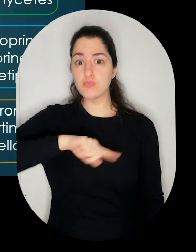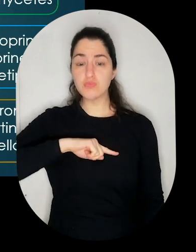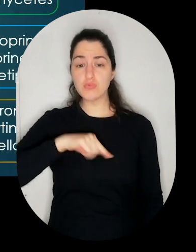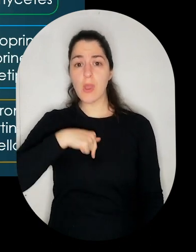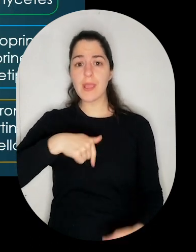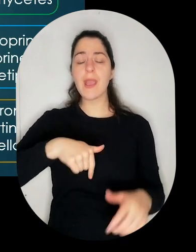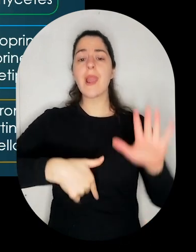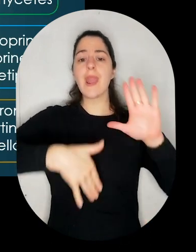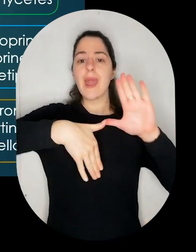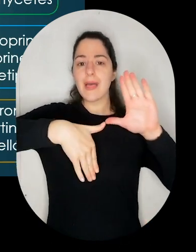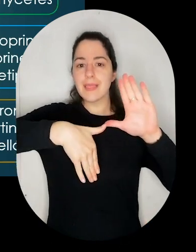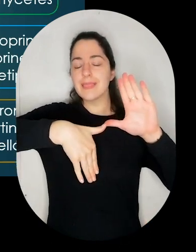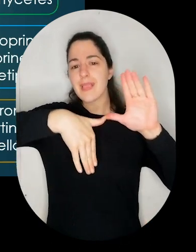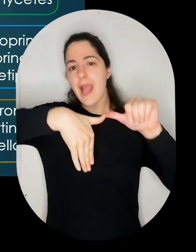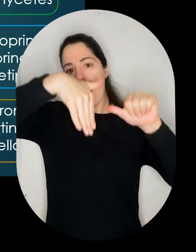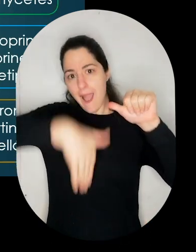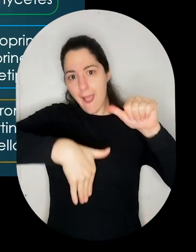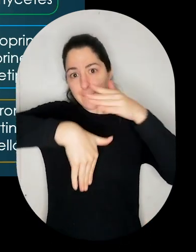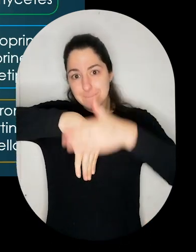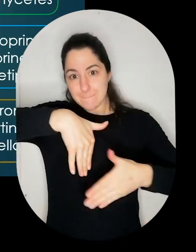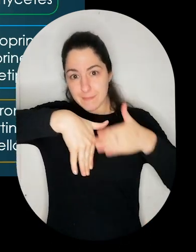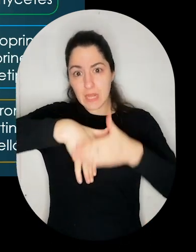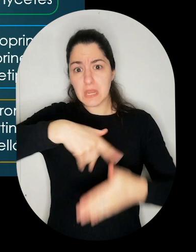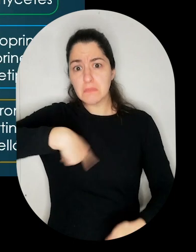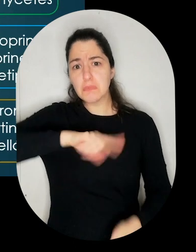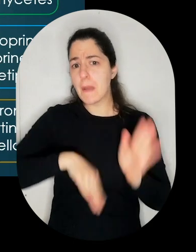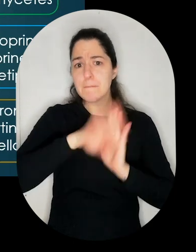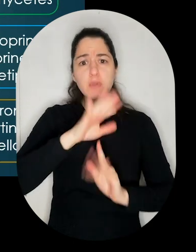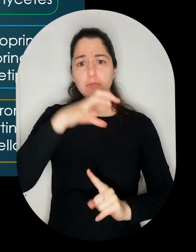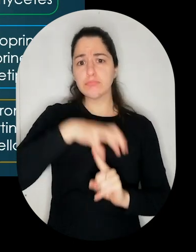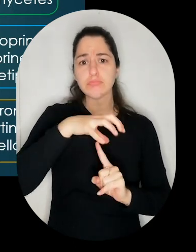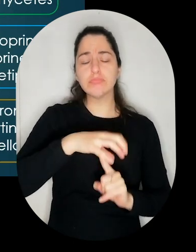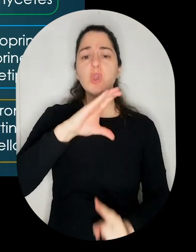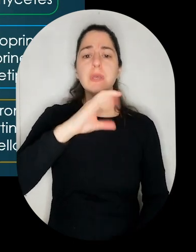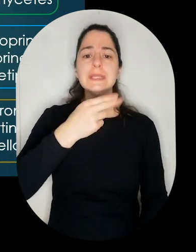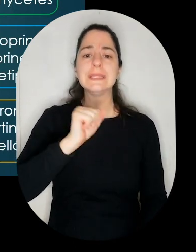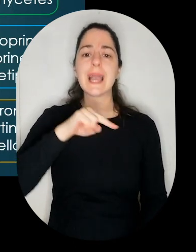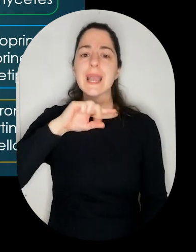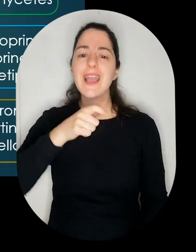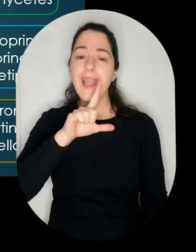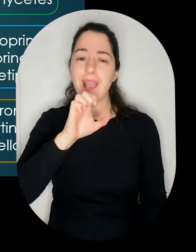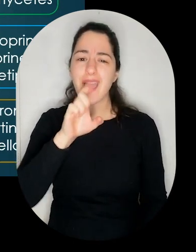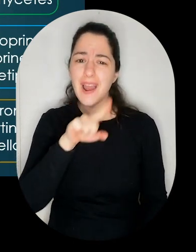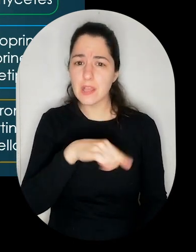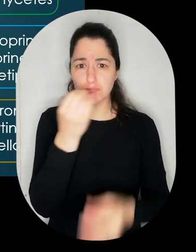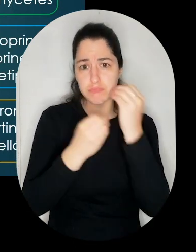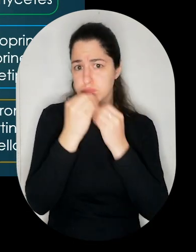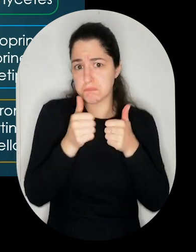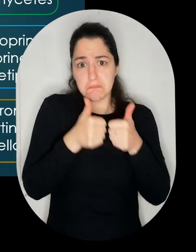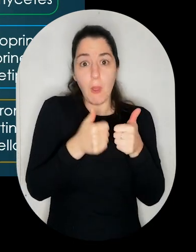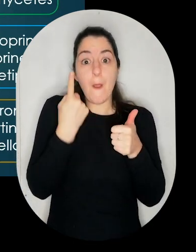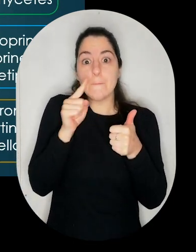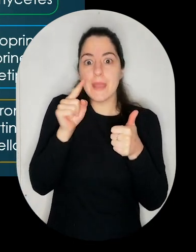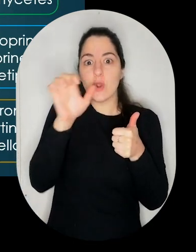los latinoamericanos las ramarias nos vienen bastante bien, no nos causan ninguna molestia, la mayoría de ellas son comestibles, no todos, pero la mayoría. Sin